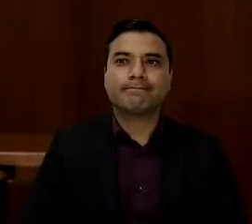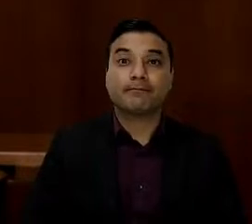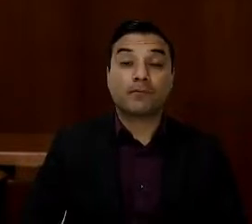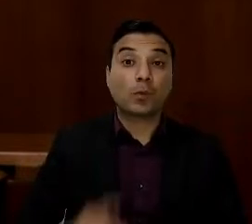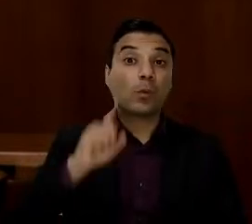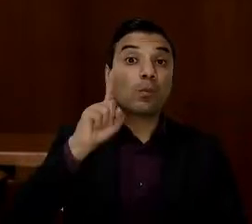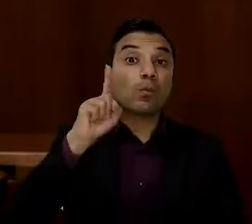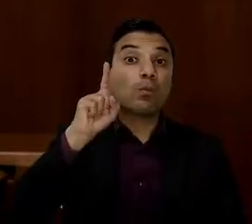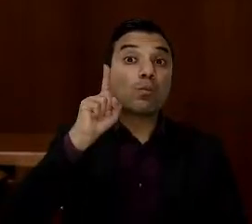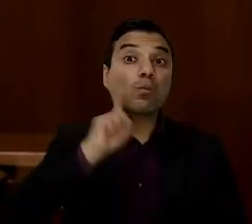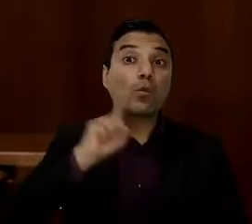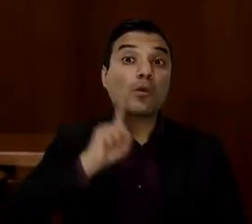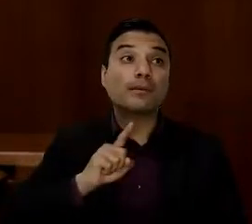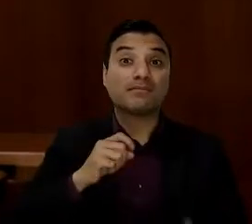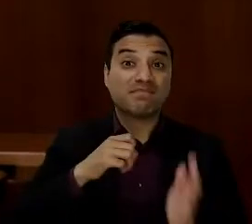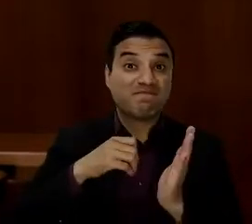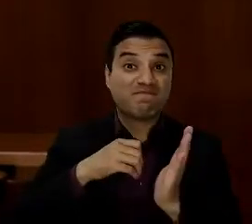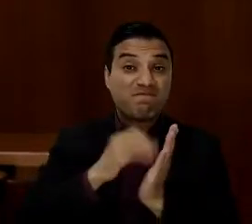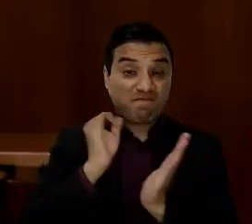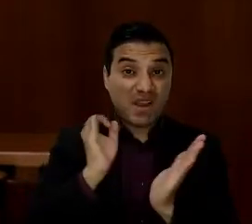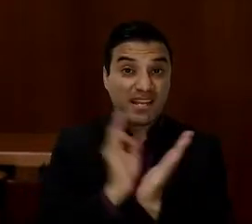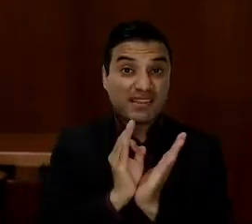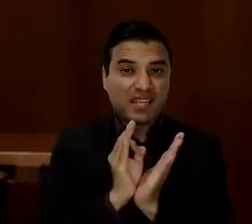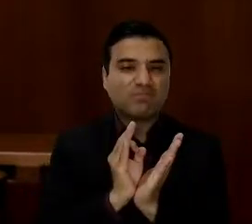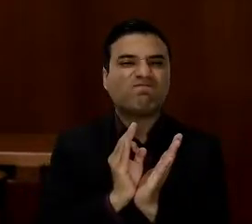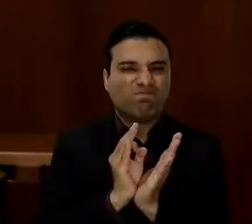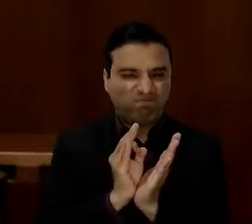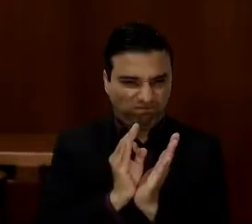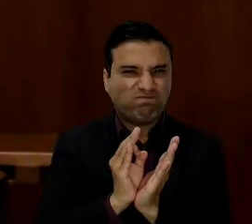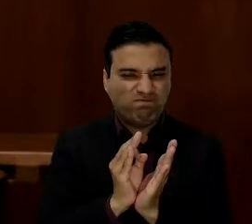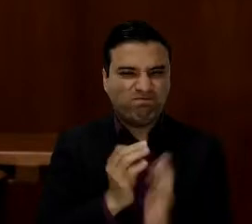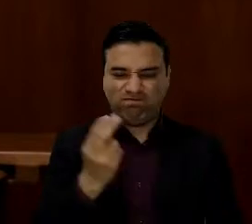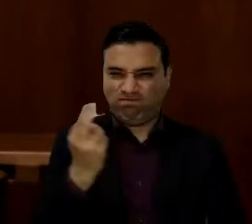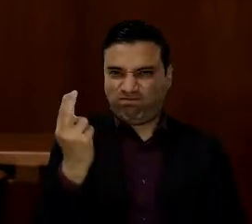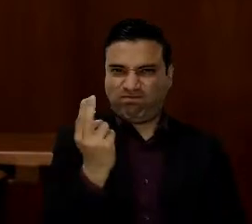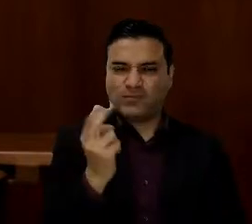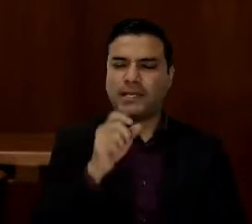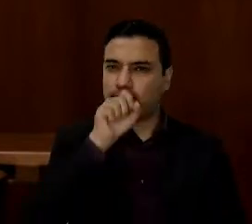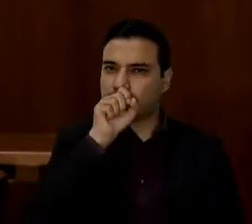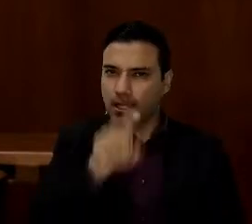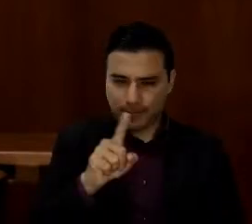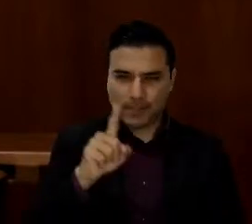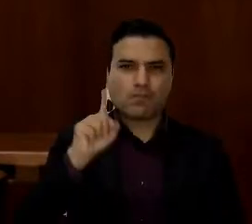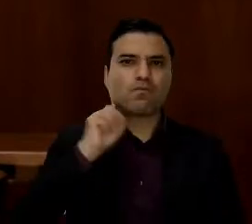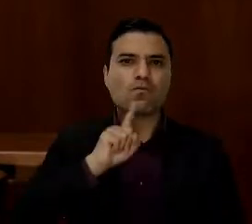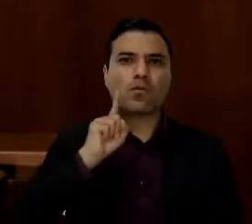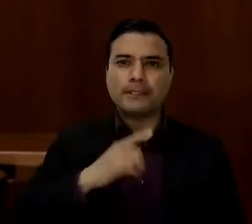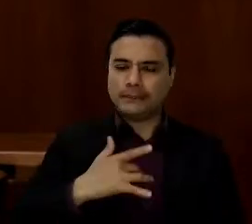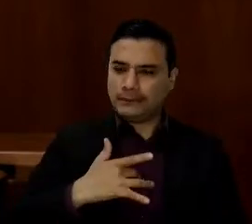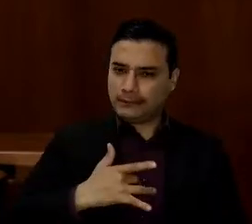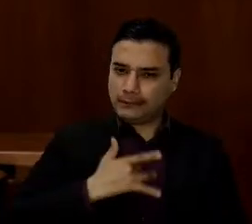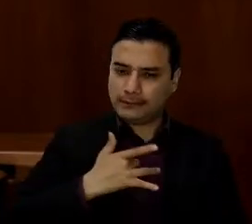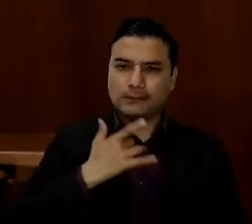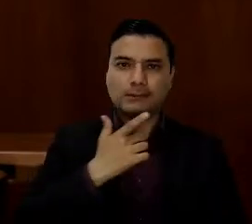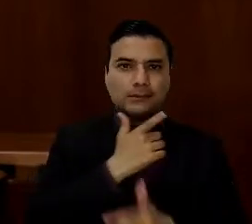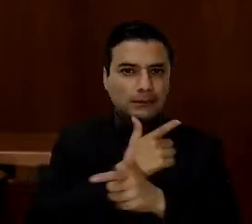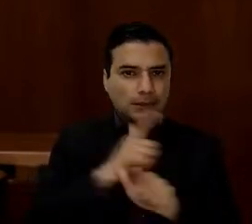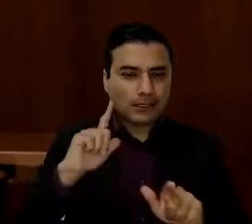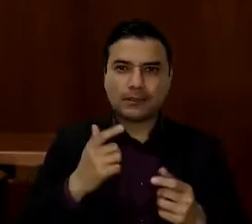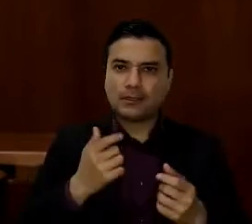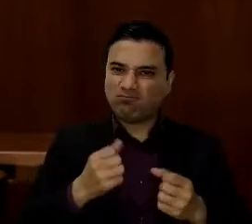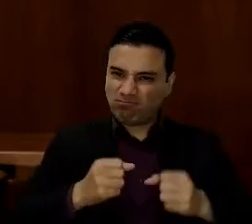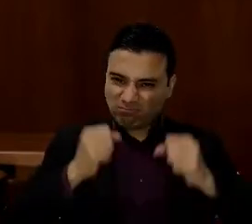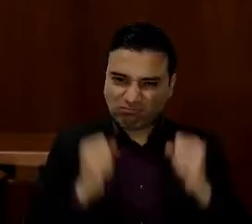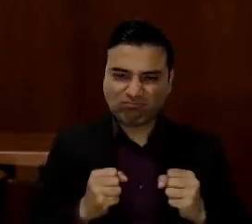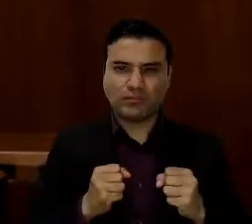valientes lo vuelvo a repetir queremos mujeres libres seguras y empoderadas